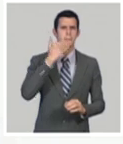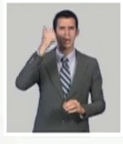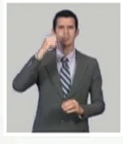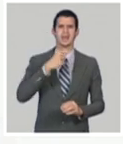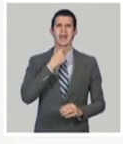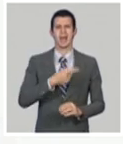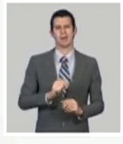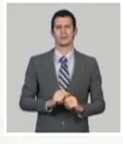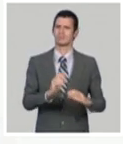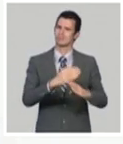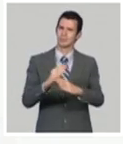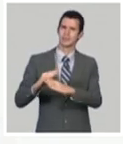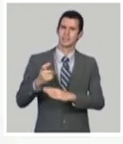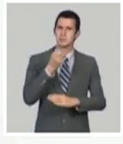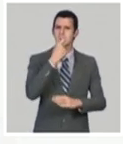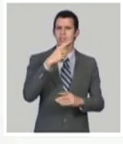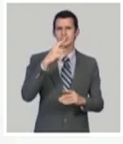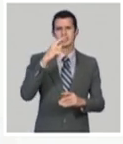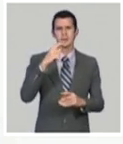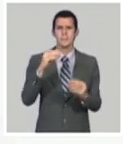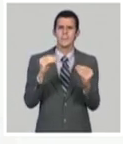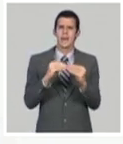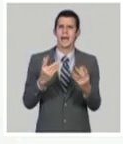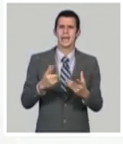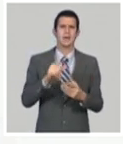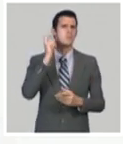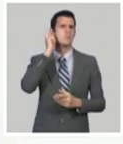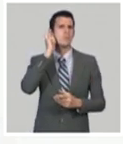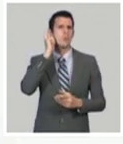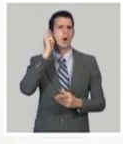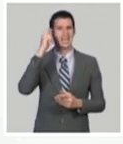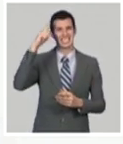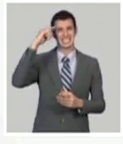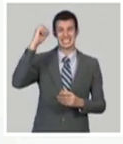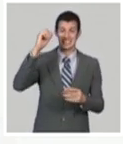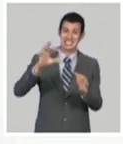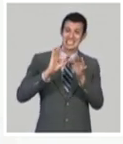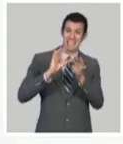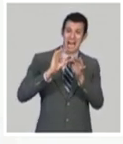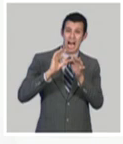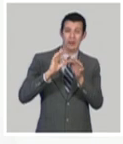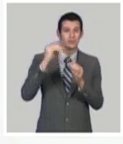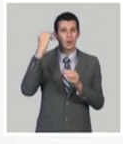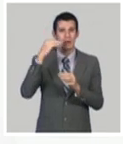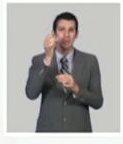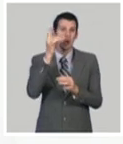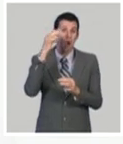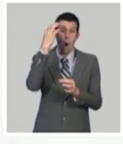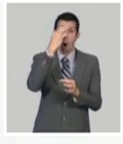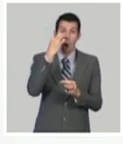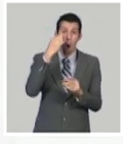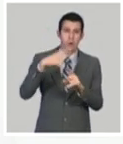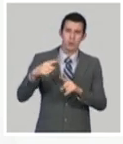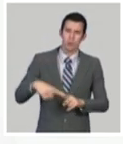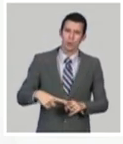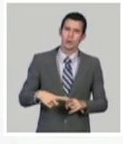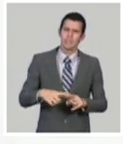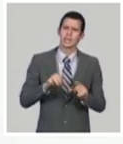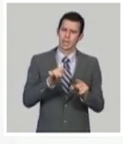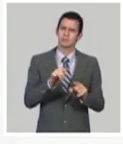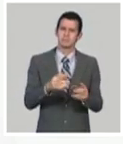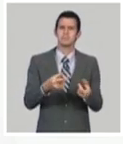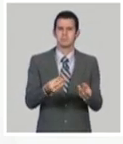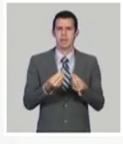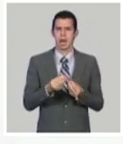nalidíxico hídrico que es para un tratamiento también importante de larga data el